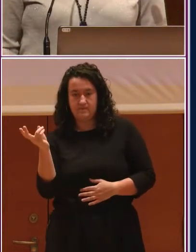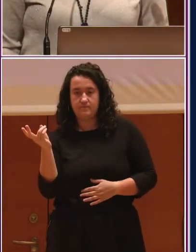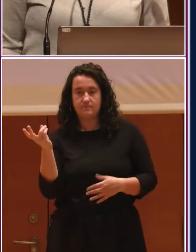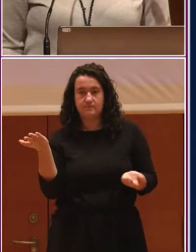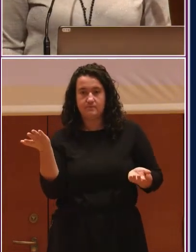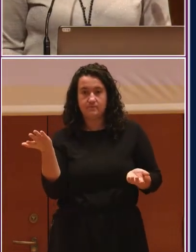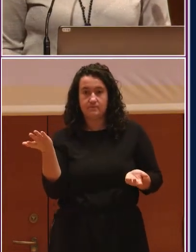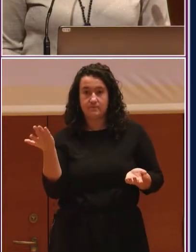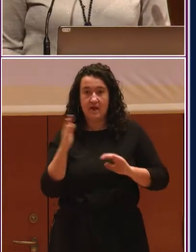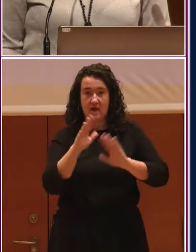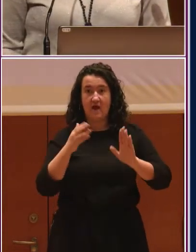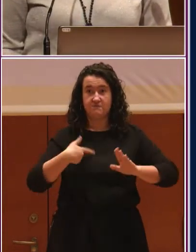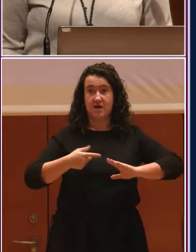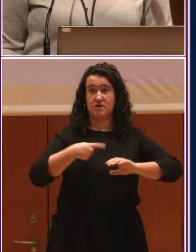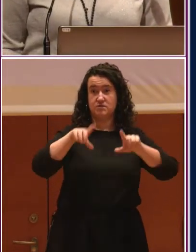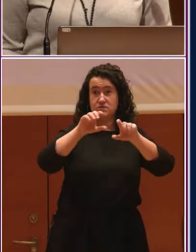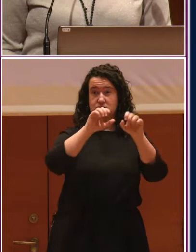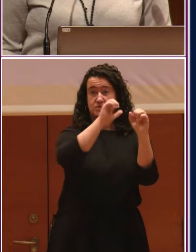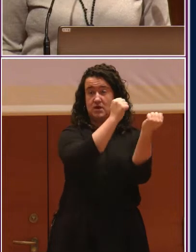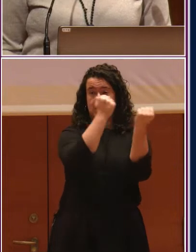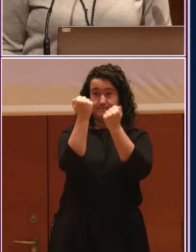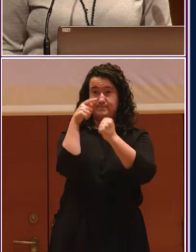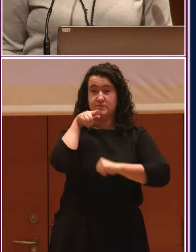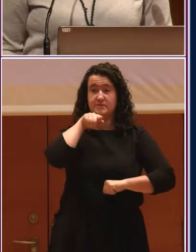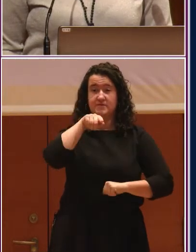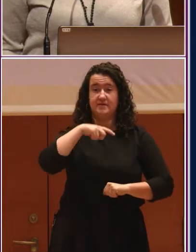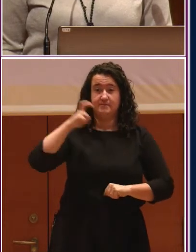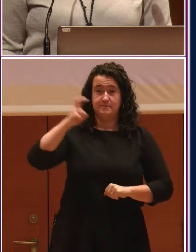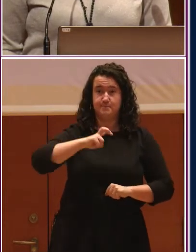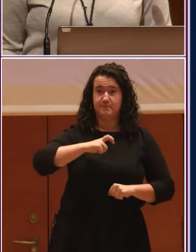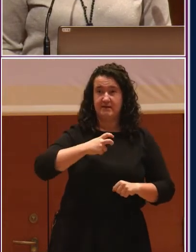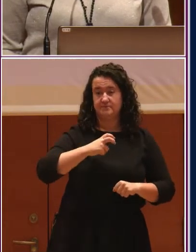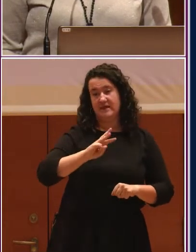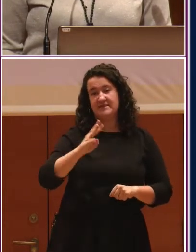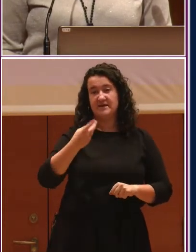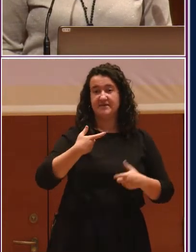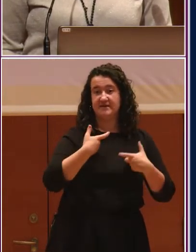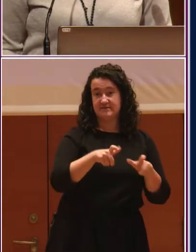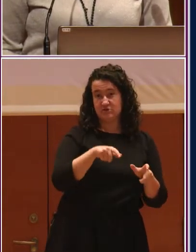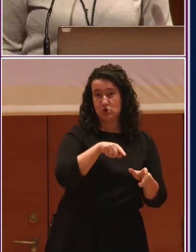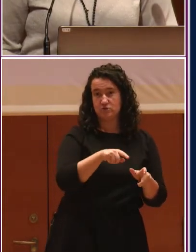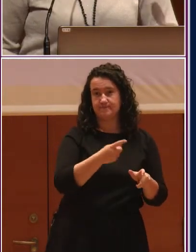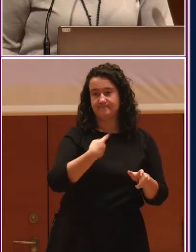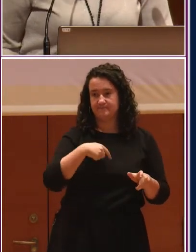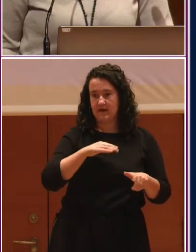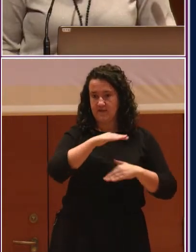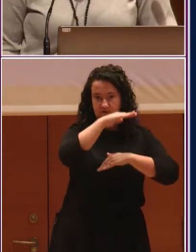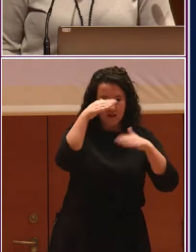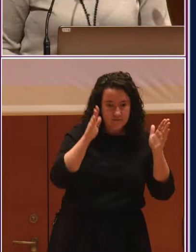ocurre nos avergüenza o por distintas razones verdad y